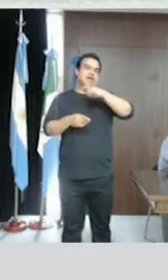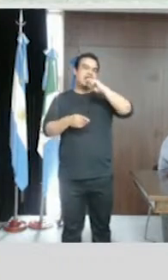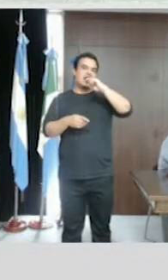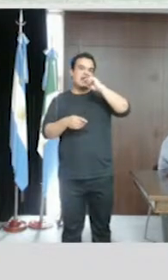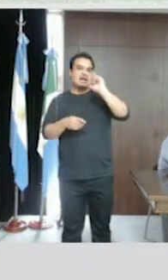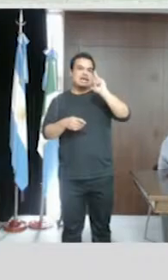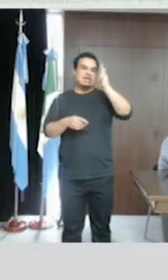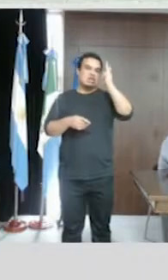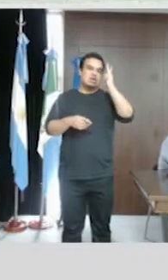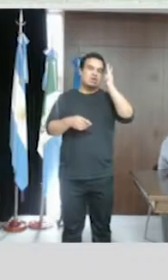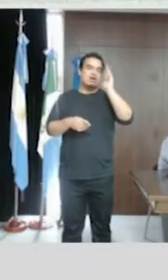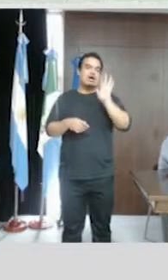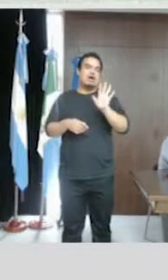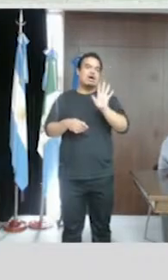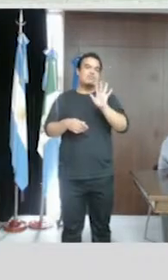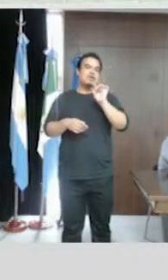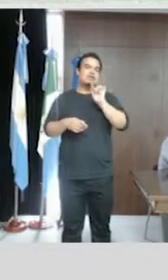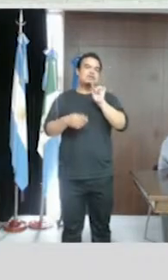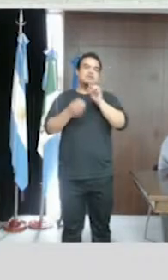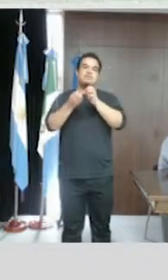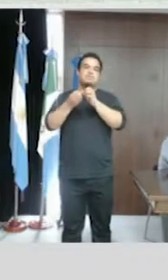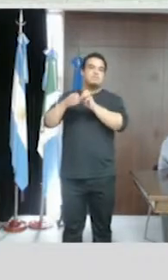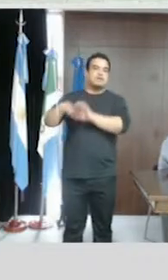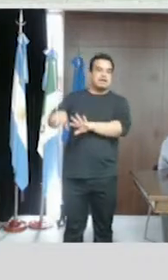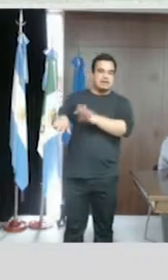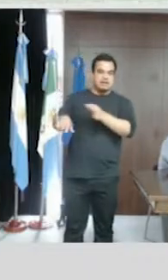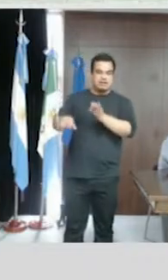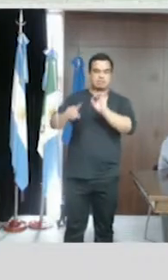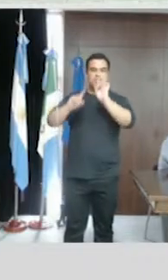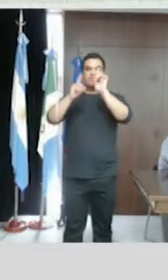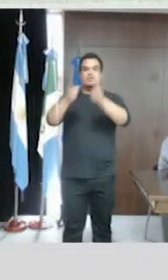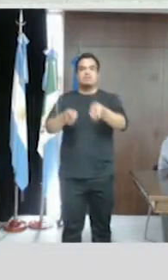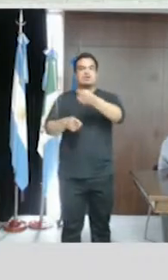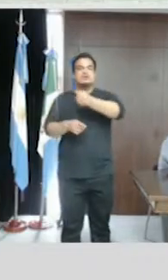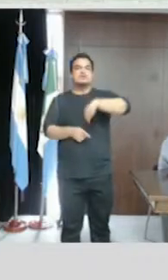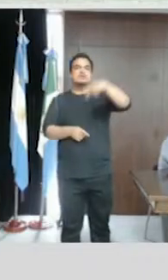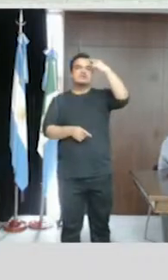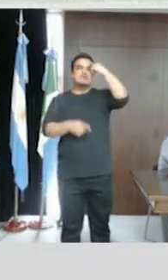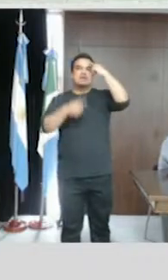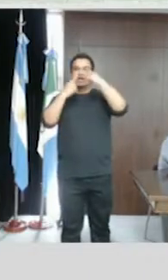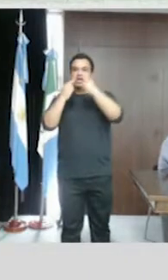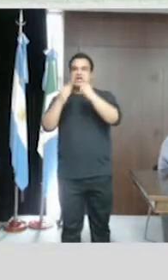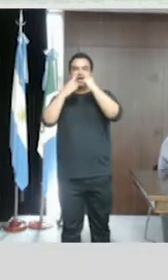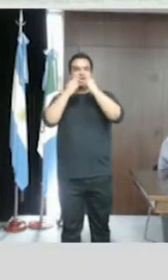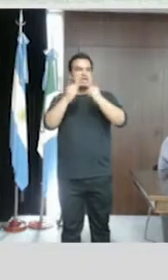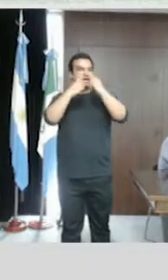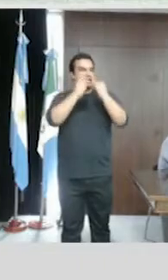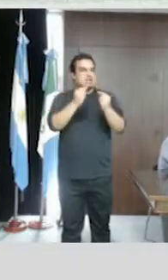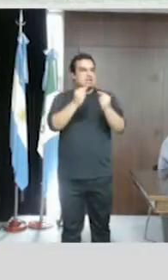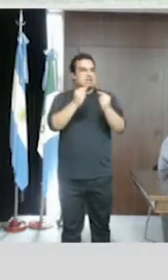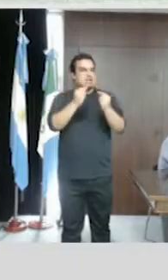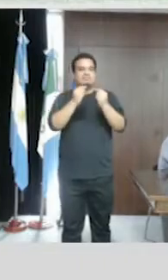Debemos perder esa gana constante de la crítica destructiva para pasar a tener una